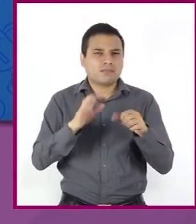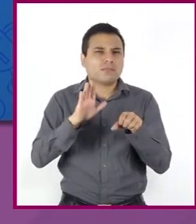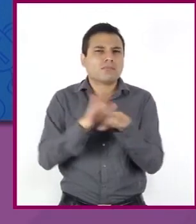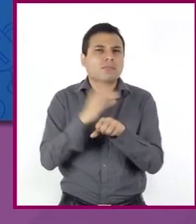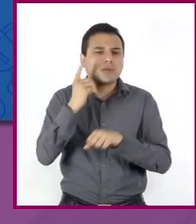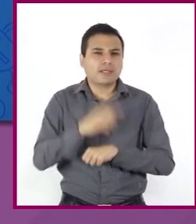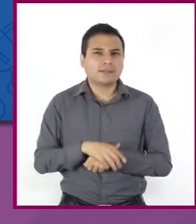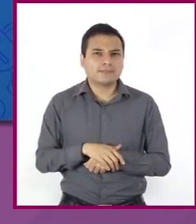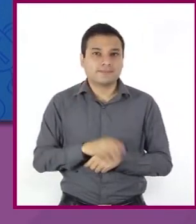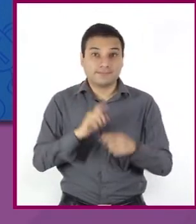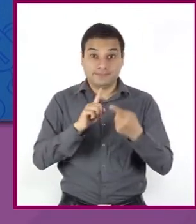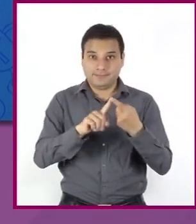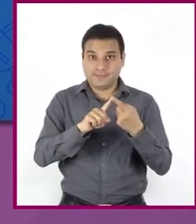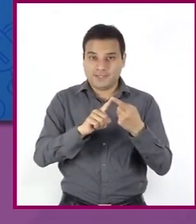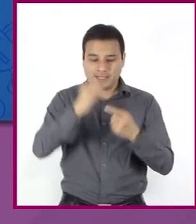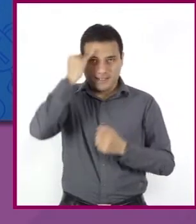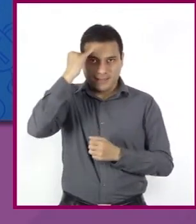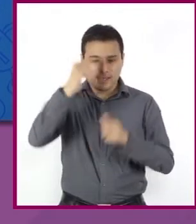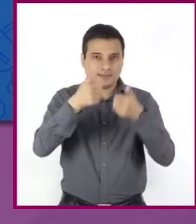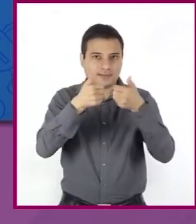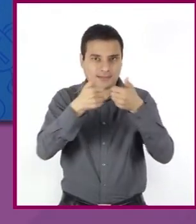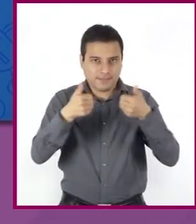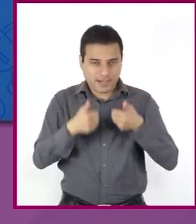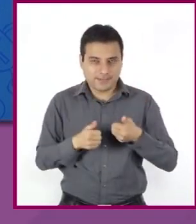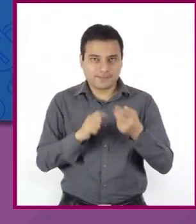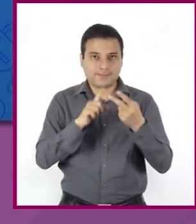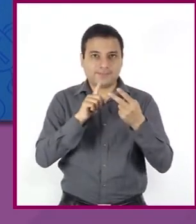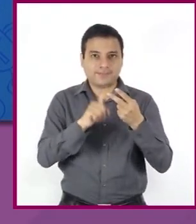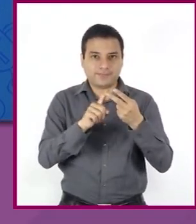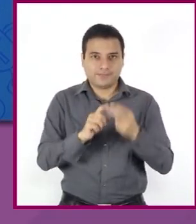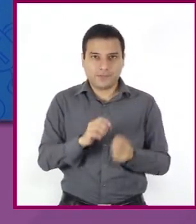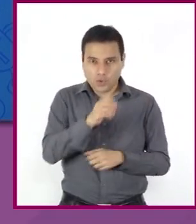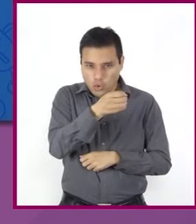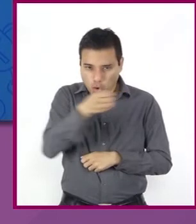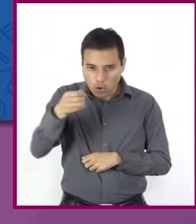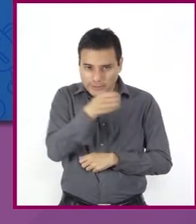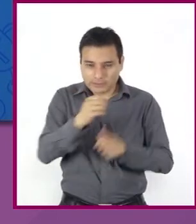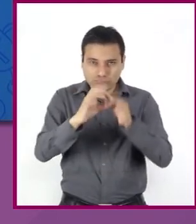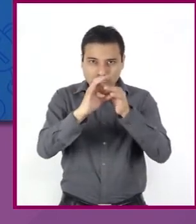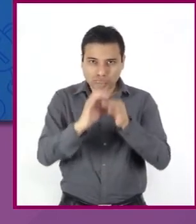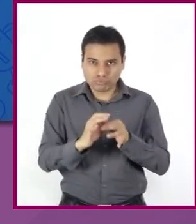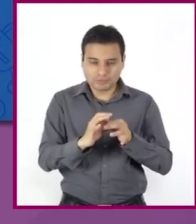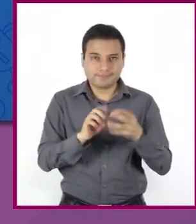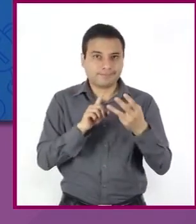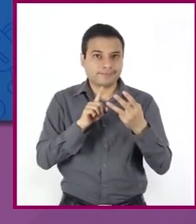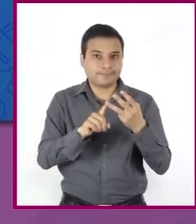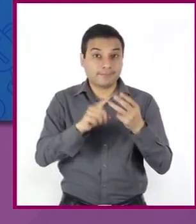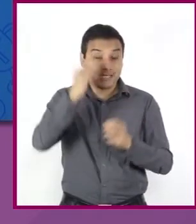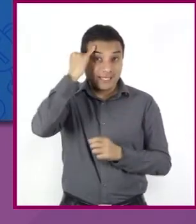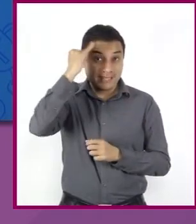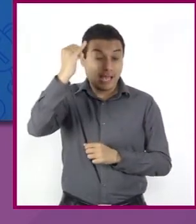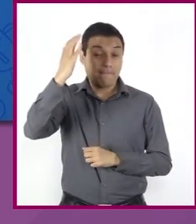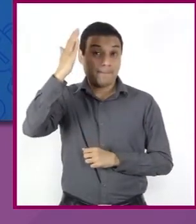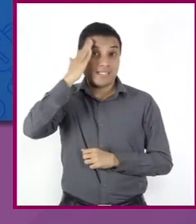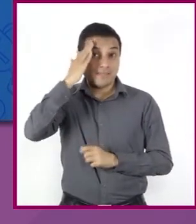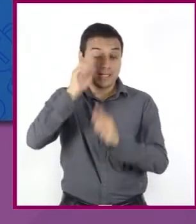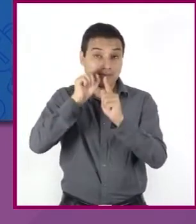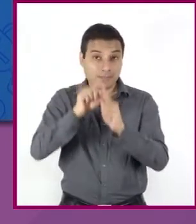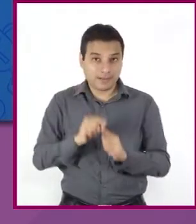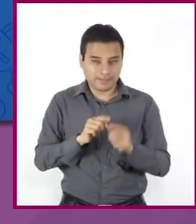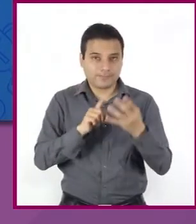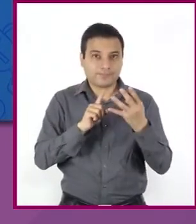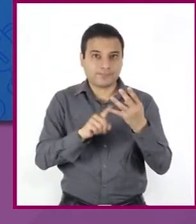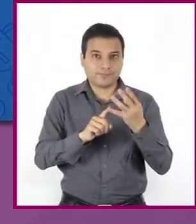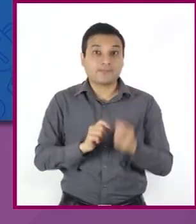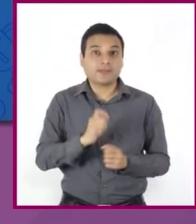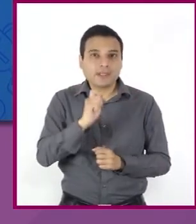a jerarquizar las ideas. B. Dan estructura al escrito. C. Destacan las ideas principales. D.